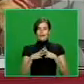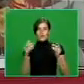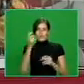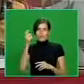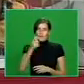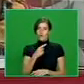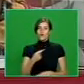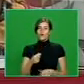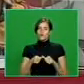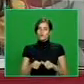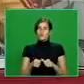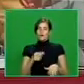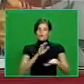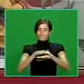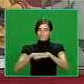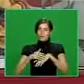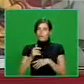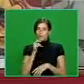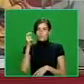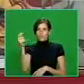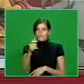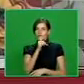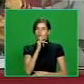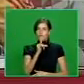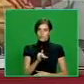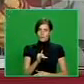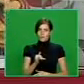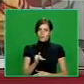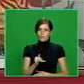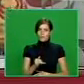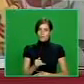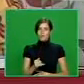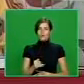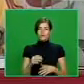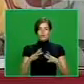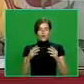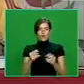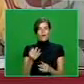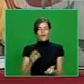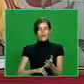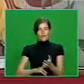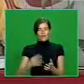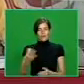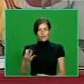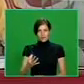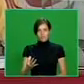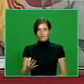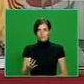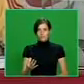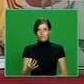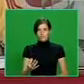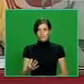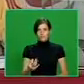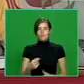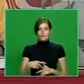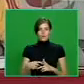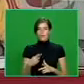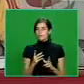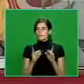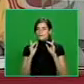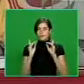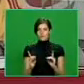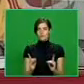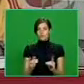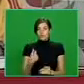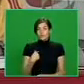mantener al pueblo informado y actualizado con la verdad por eso decidimos